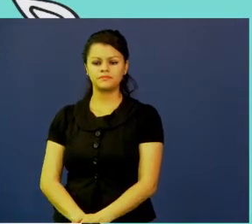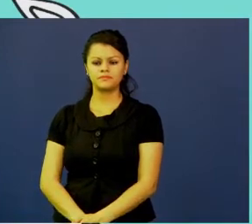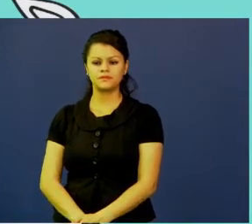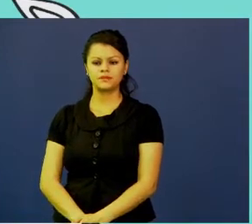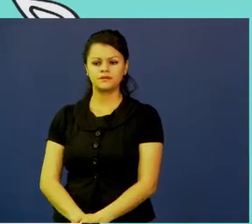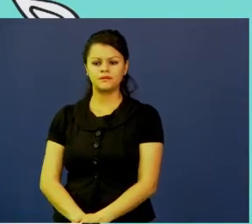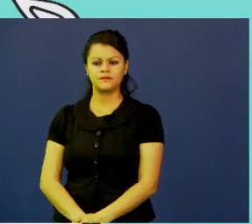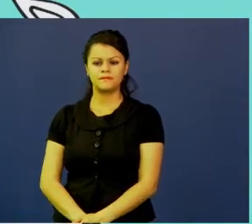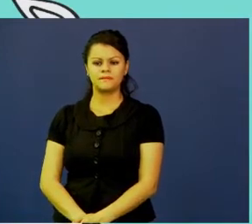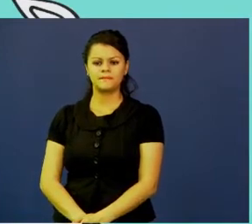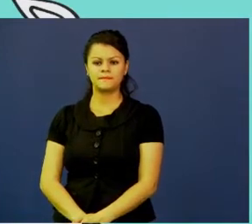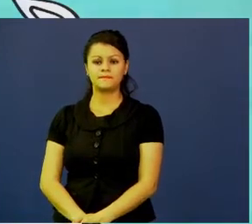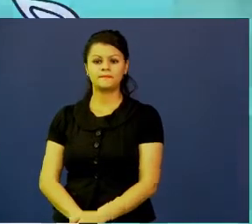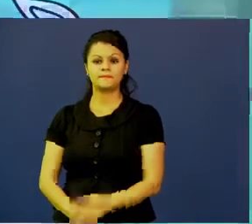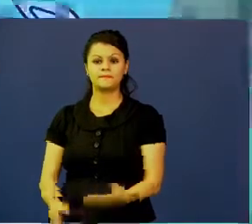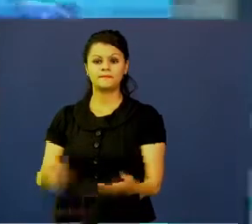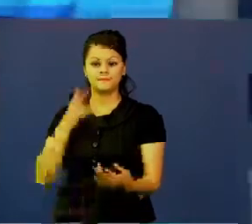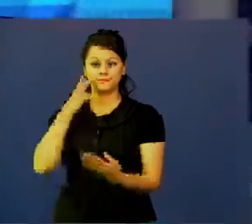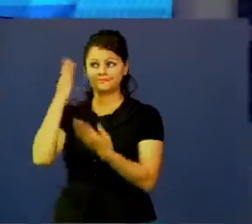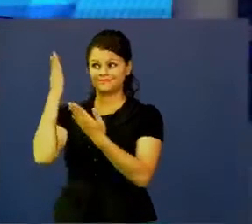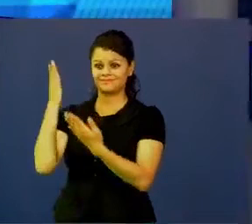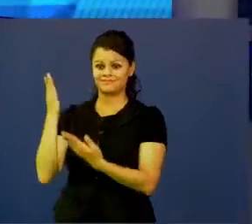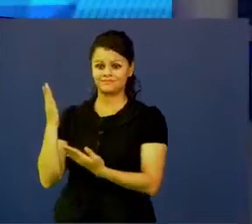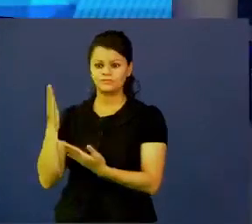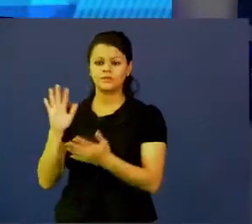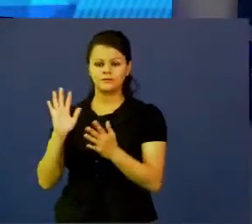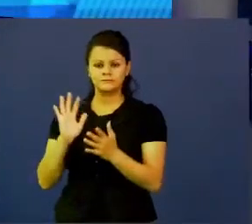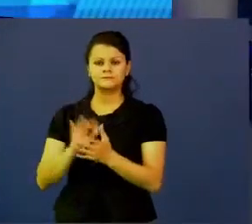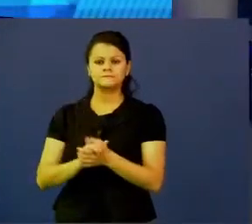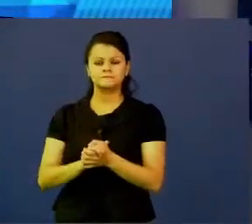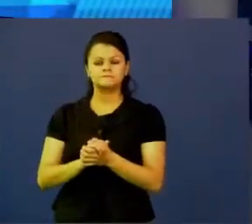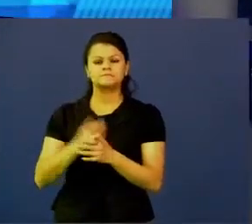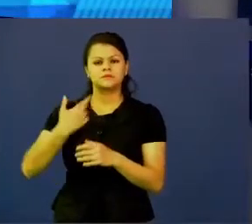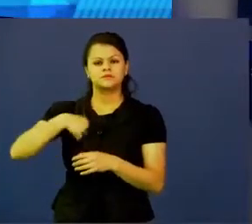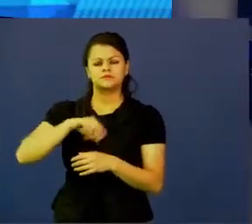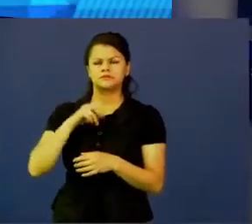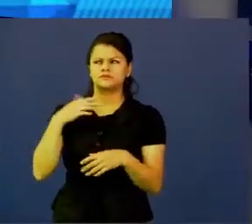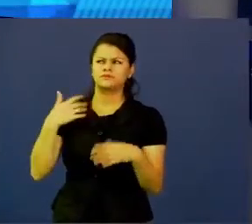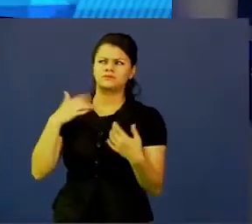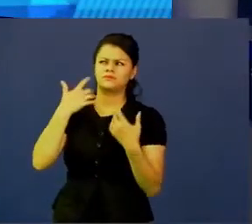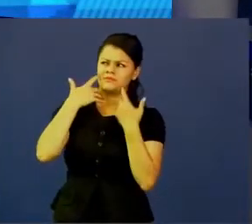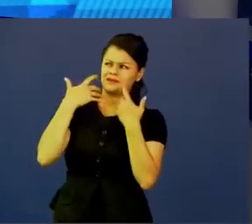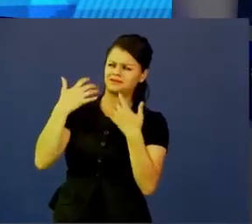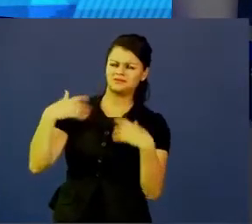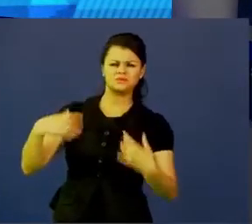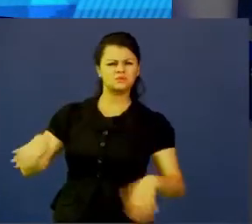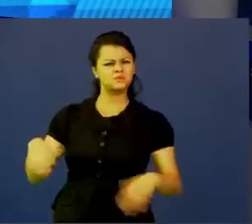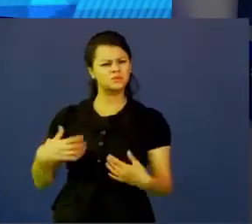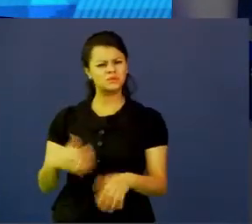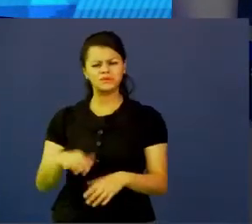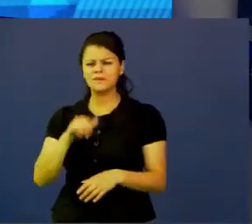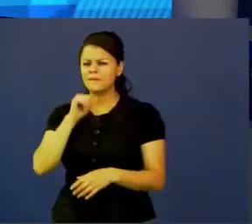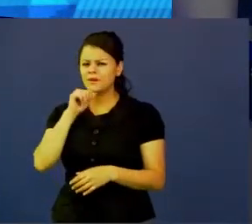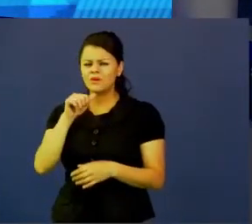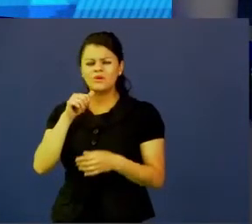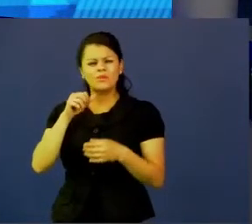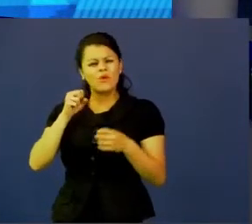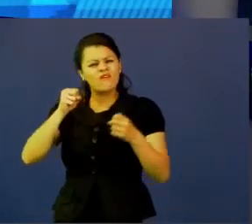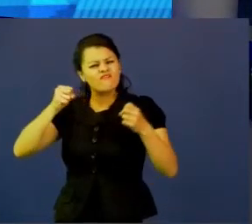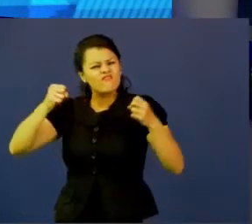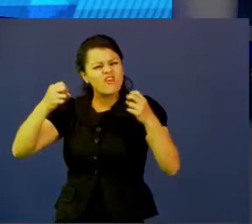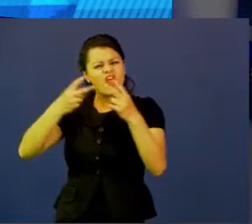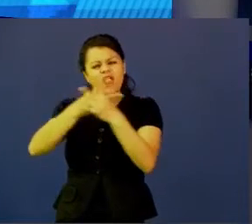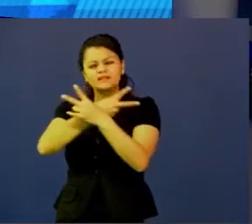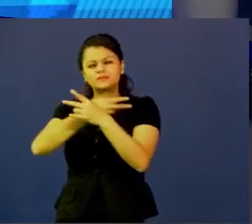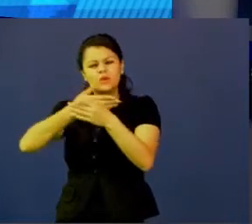Y aquí entonces a nosotros lo que más nos impresionó fue el grado de violencia, la descarga de violencia que esta